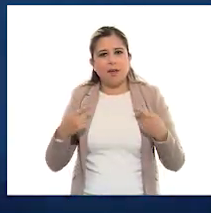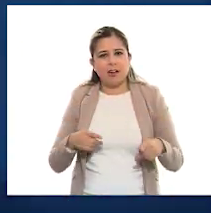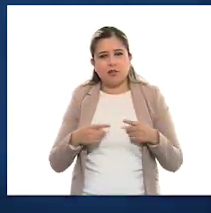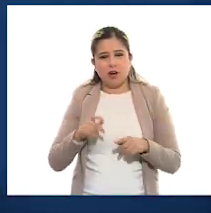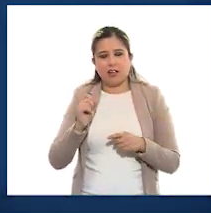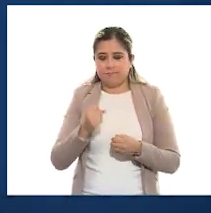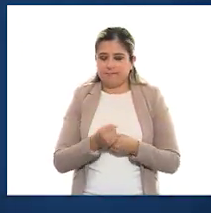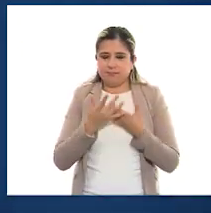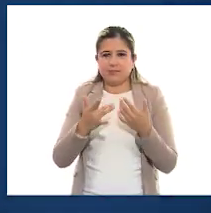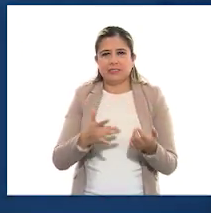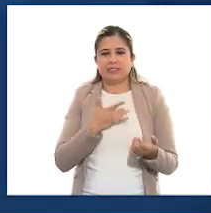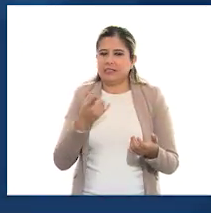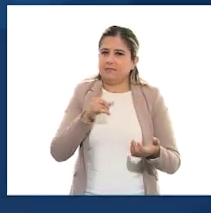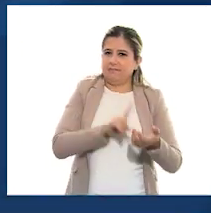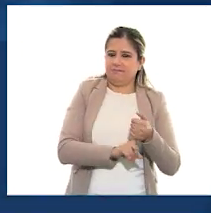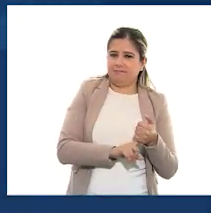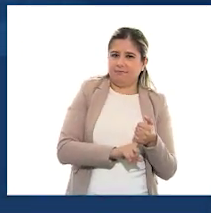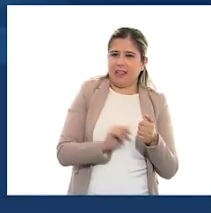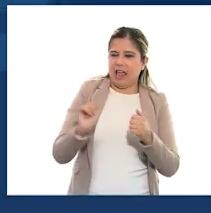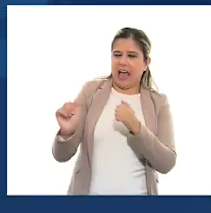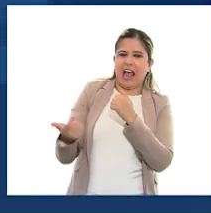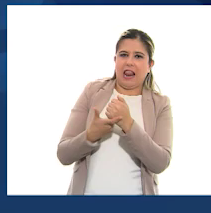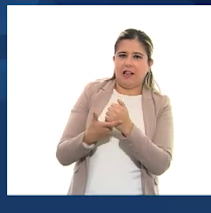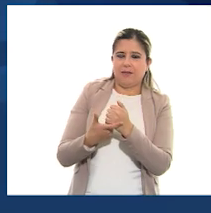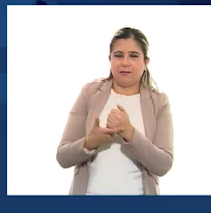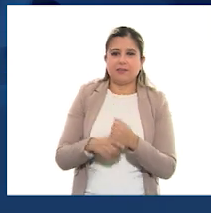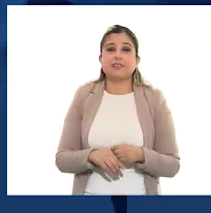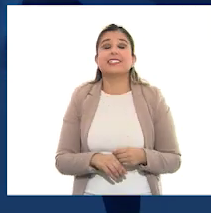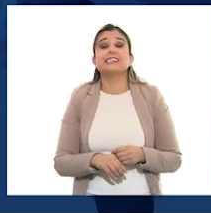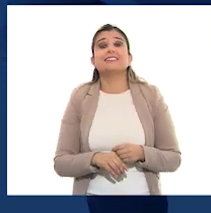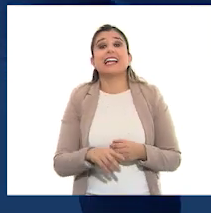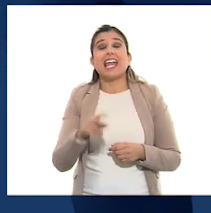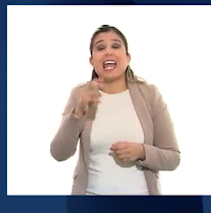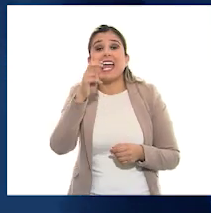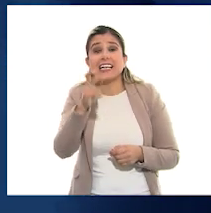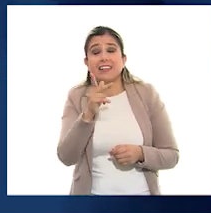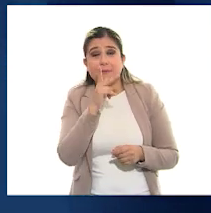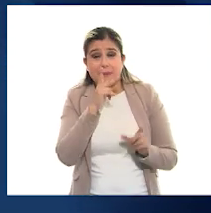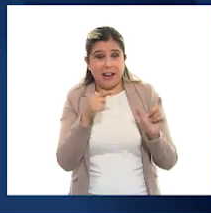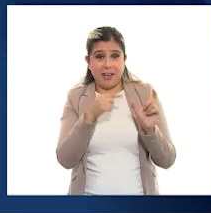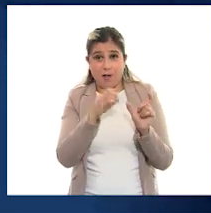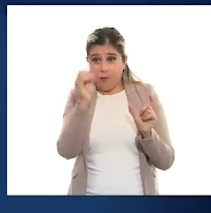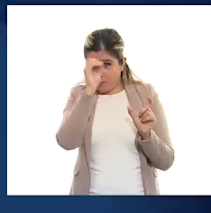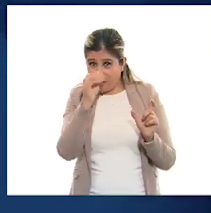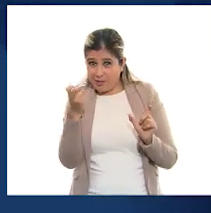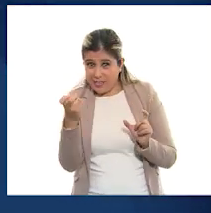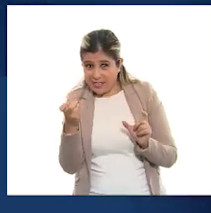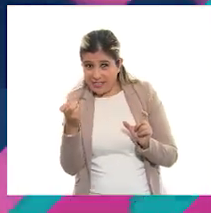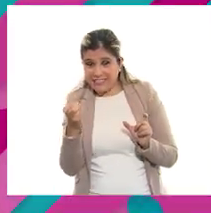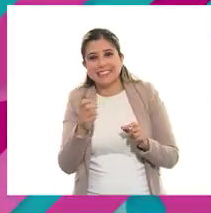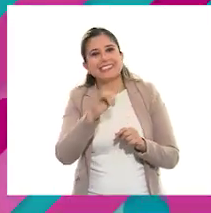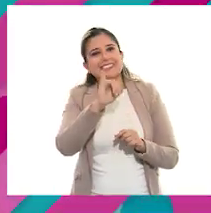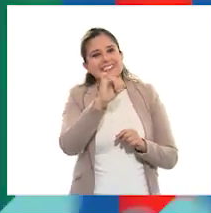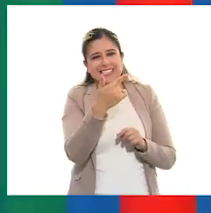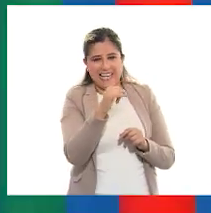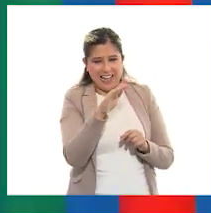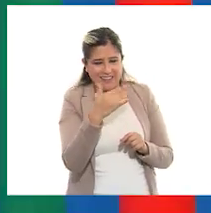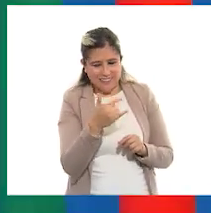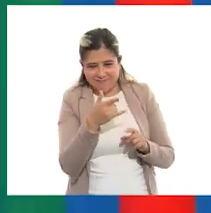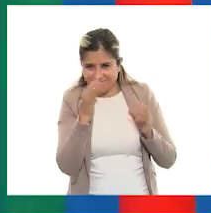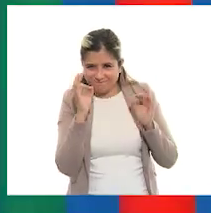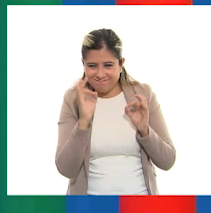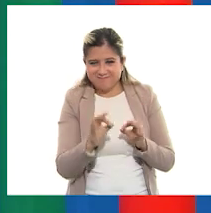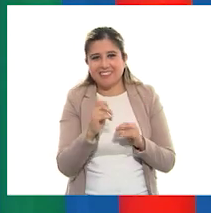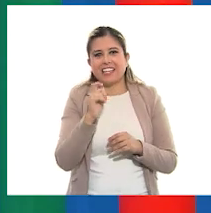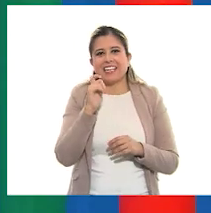respecto de algo o de alguien. ¿Esa es la palabra que querías utilizar, María? Sí, Gaby, justo la